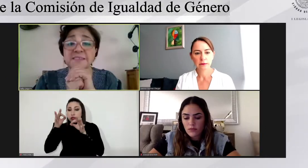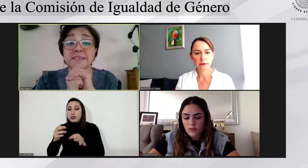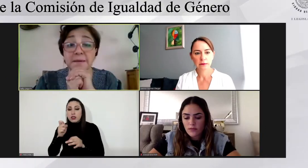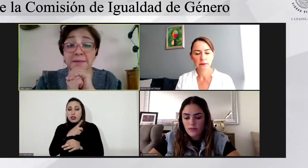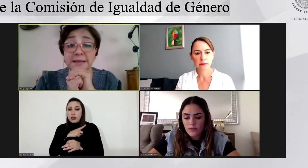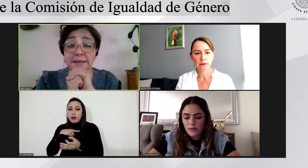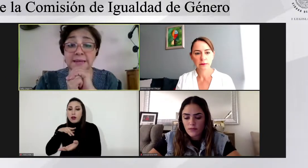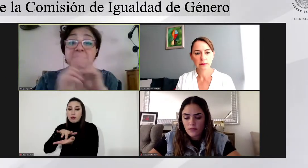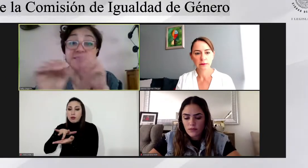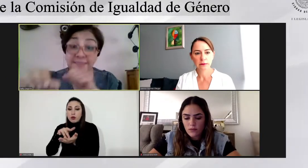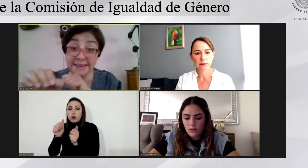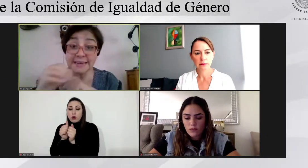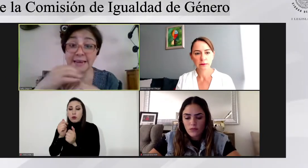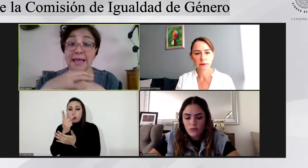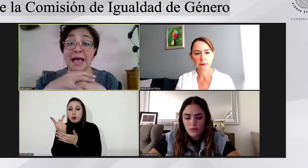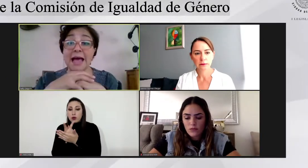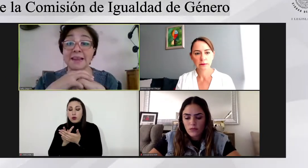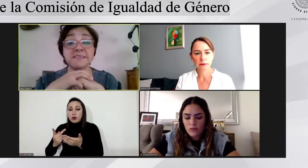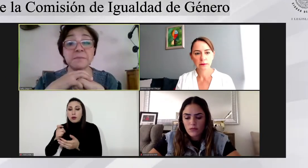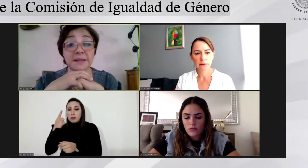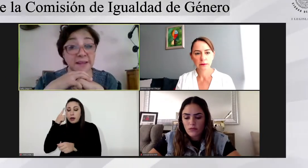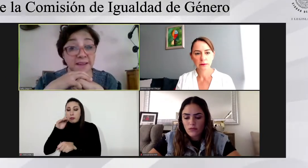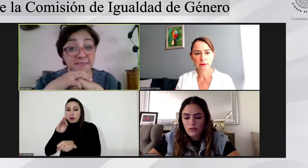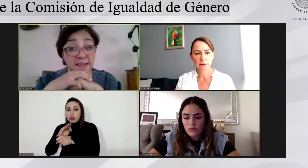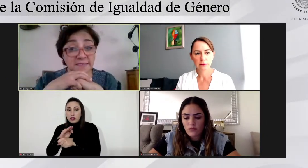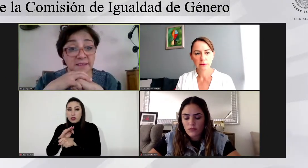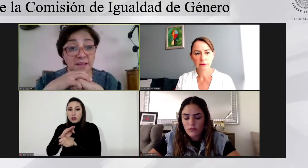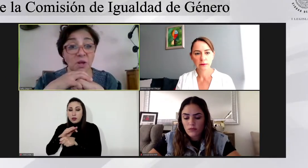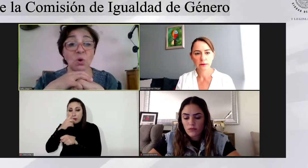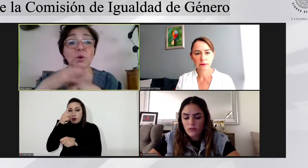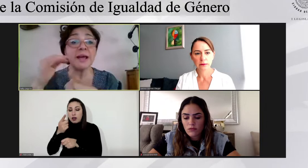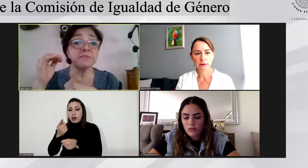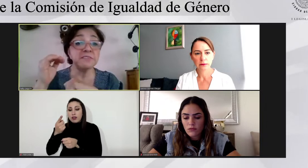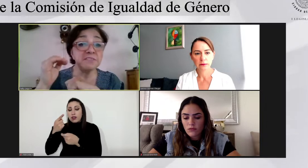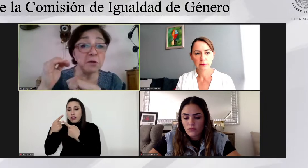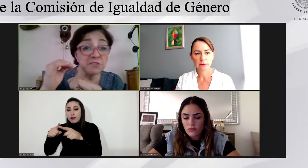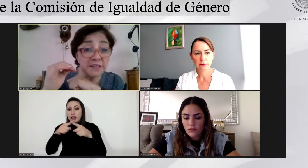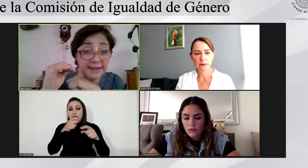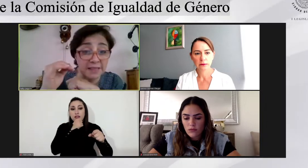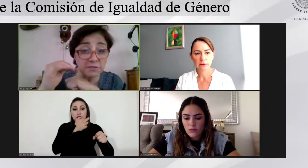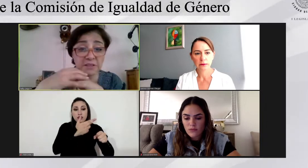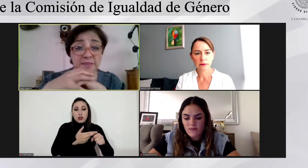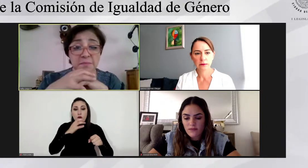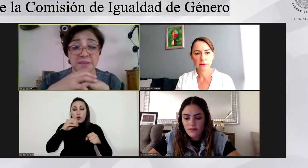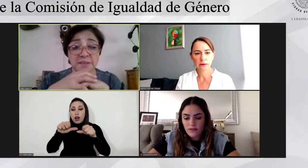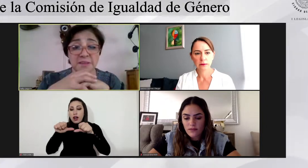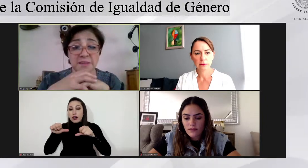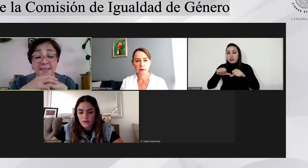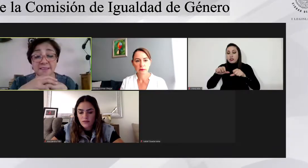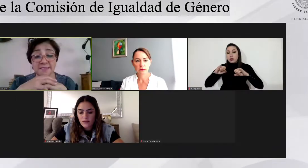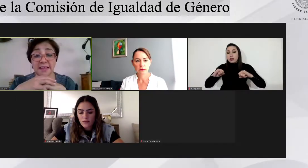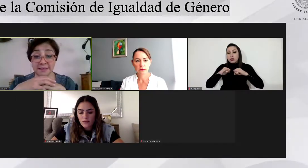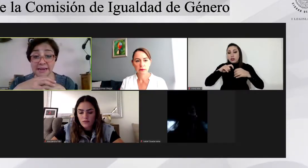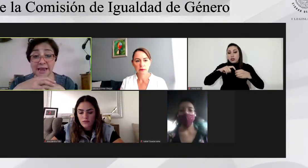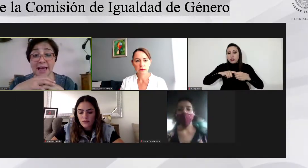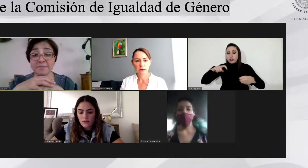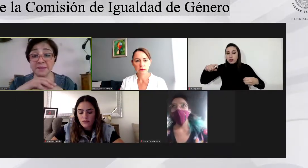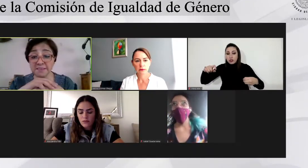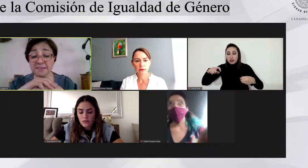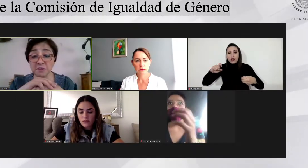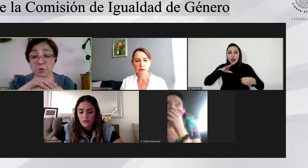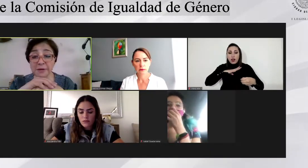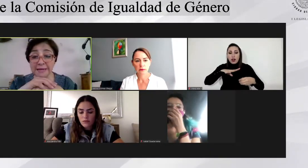los programas de salud que se den a las dependencias, órganos desconcentrados y demás entidades de